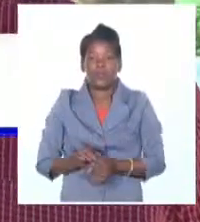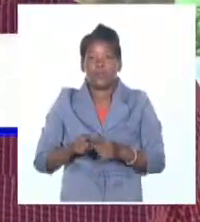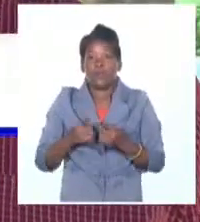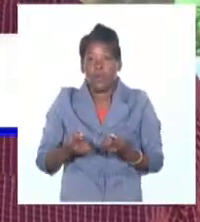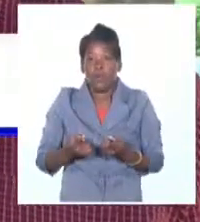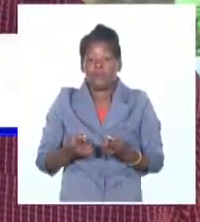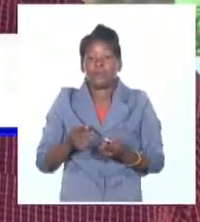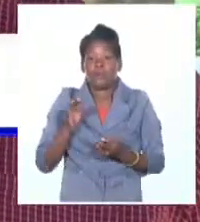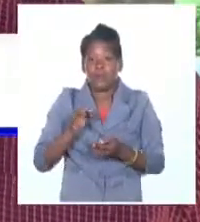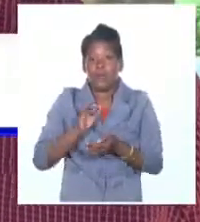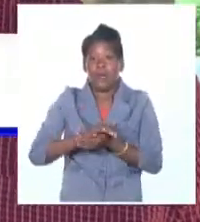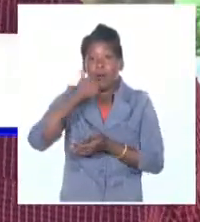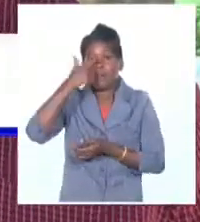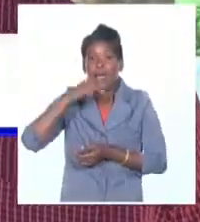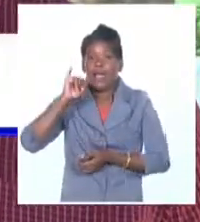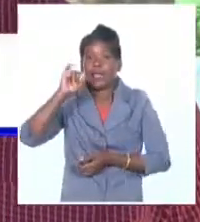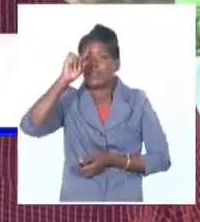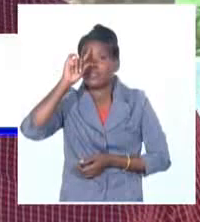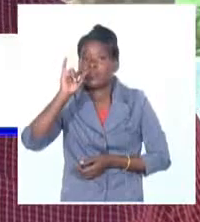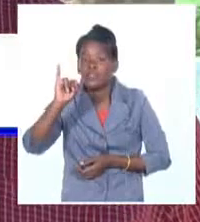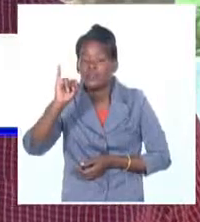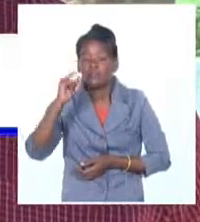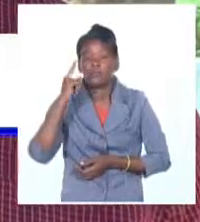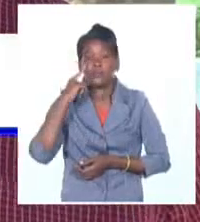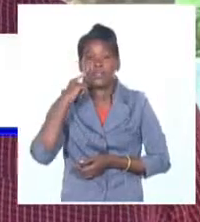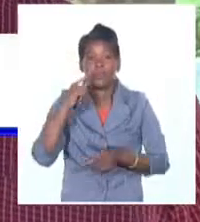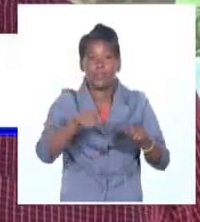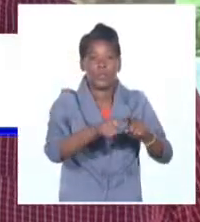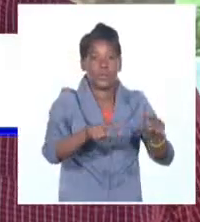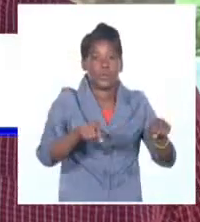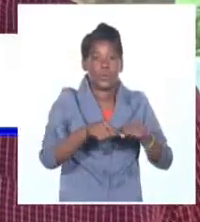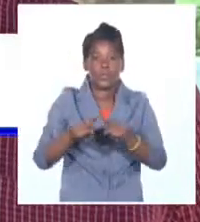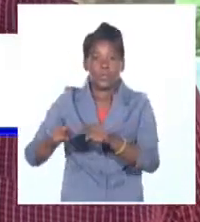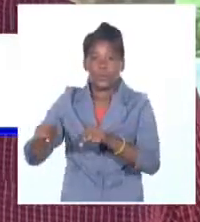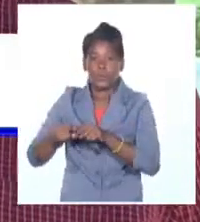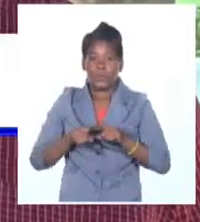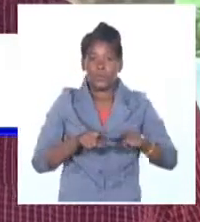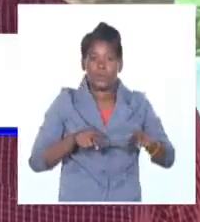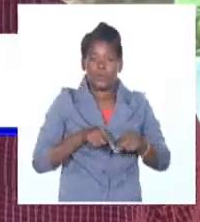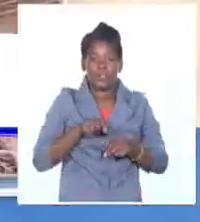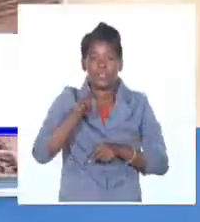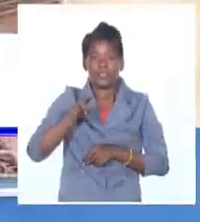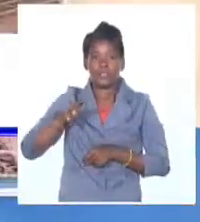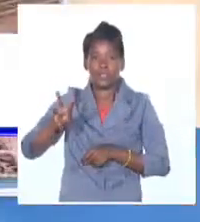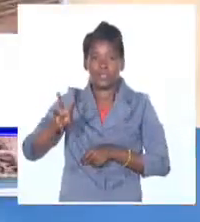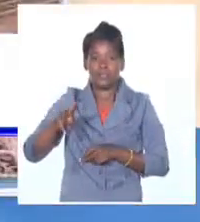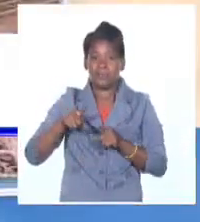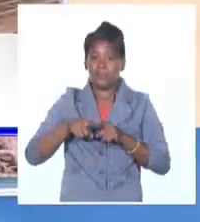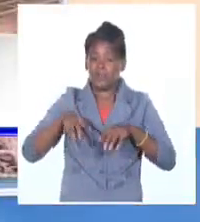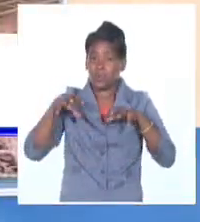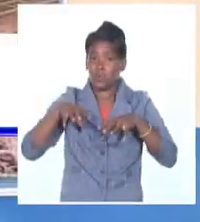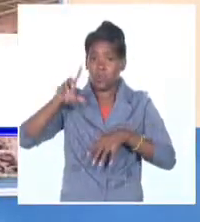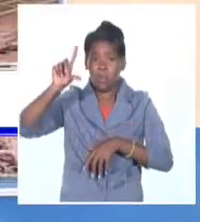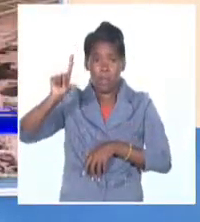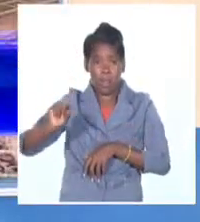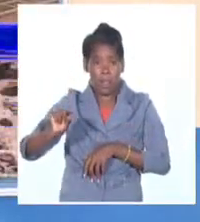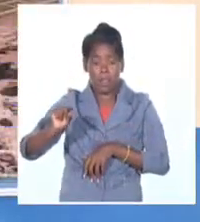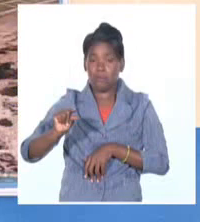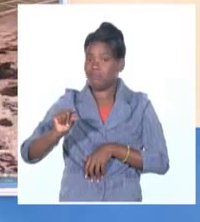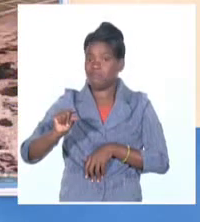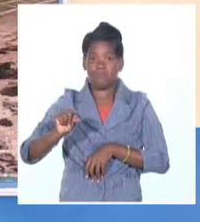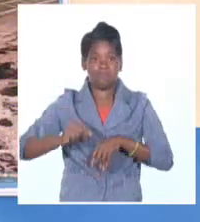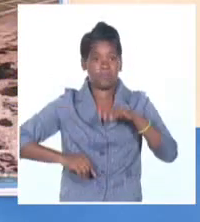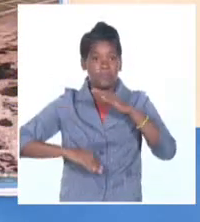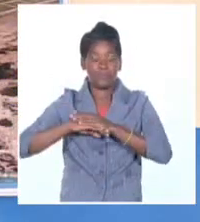abasto, todas son superficiales y con el déficit de lluvia que hemos tenido, la situación es muy compleja. Obras de